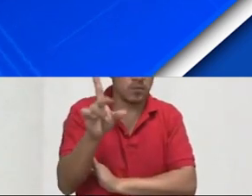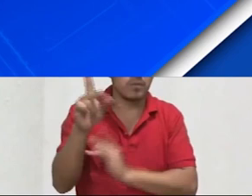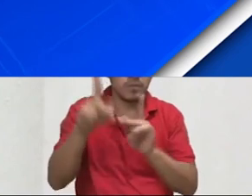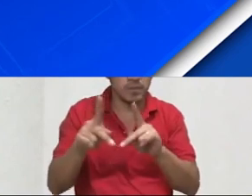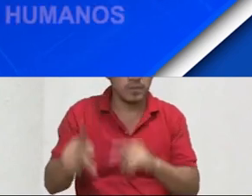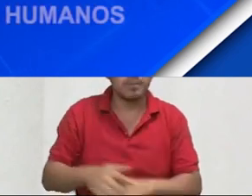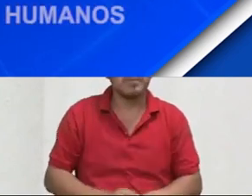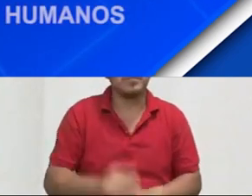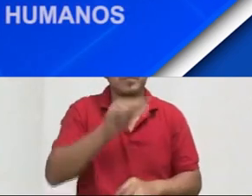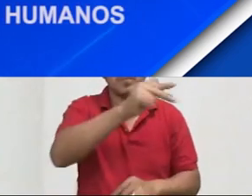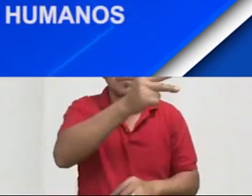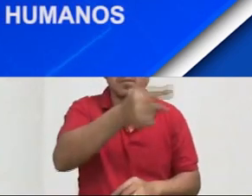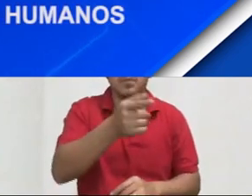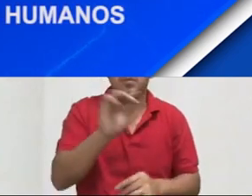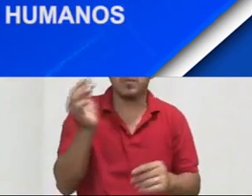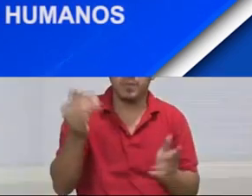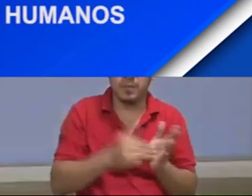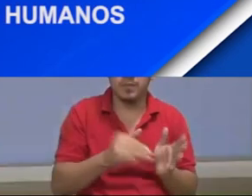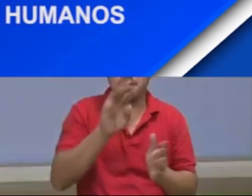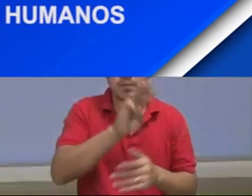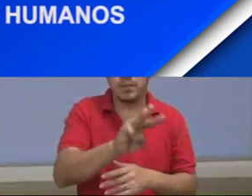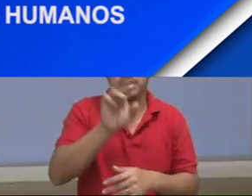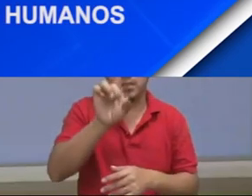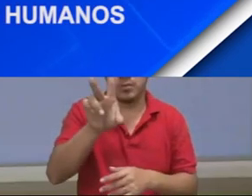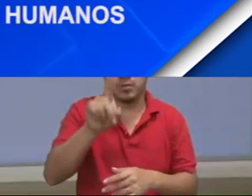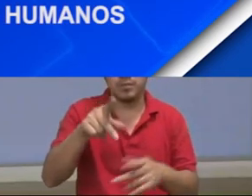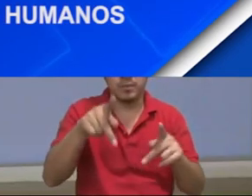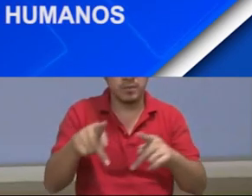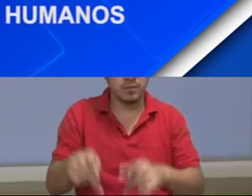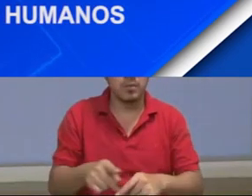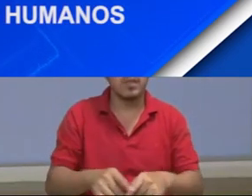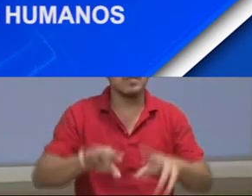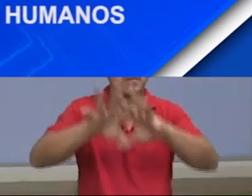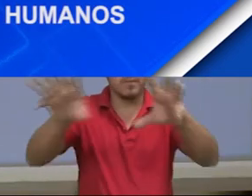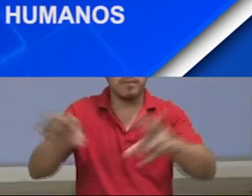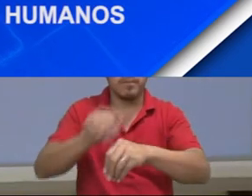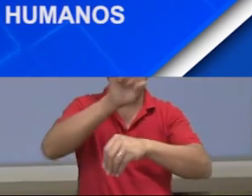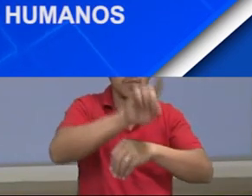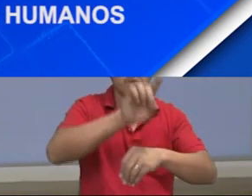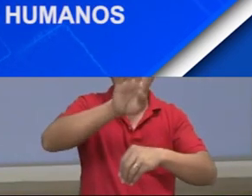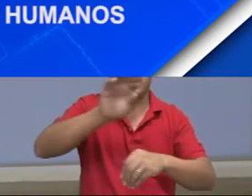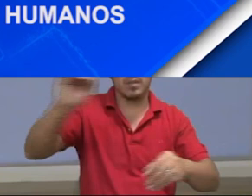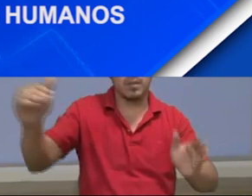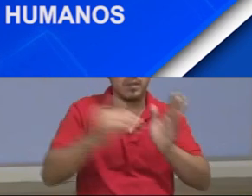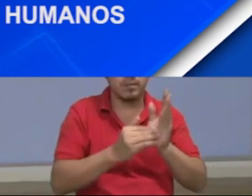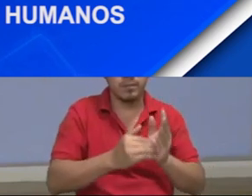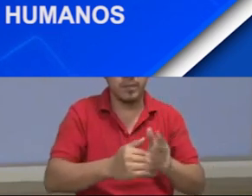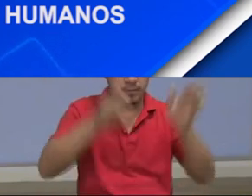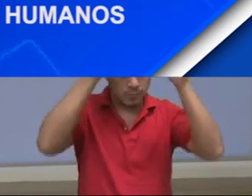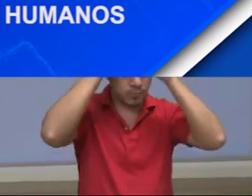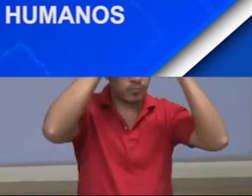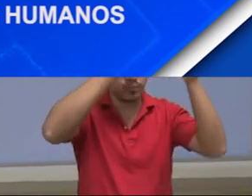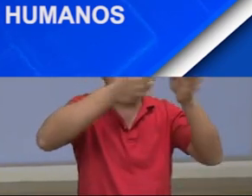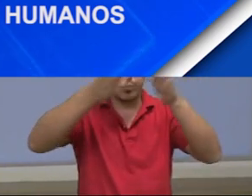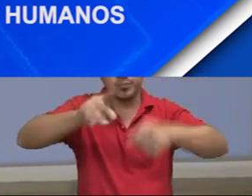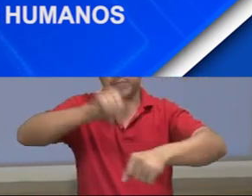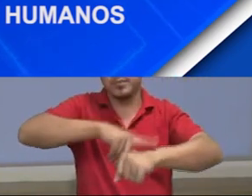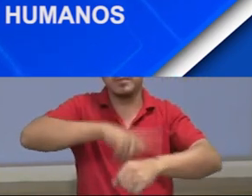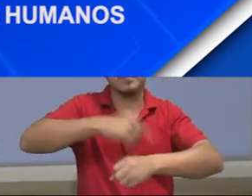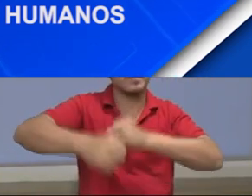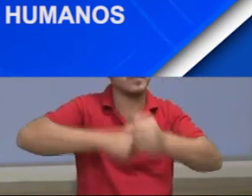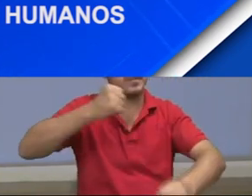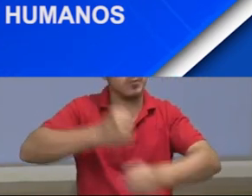Estas 88.312 personas son parte de los 140.000 personas que en total logramos atender durante el